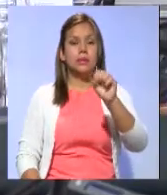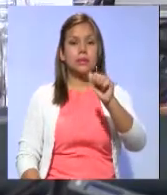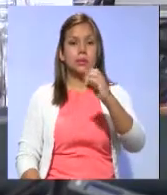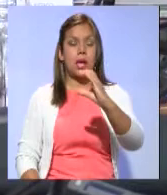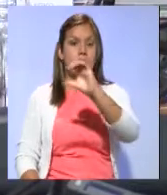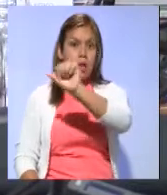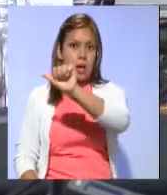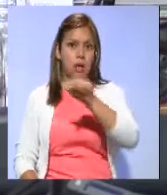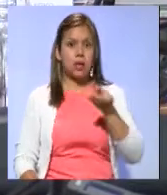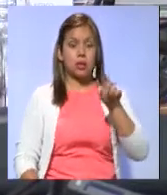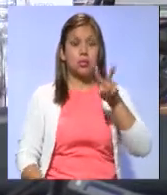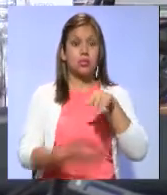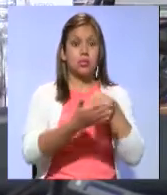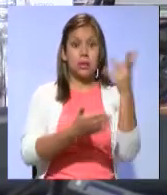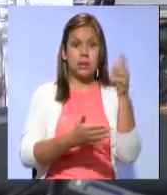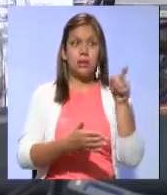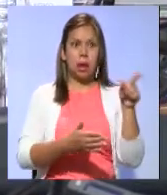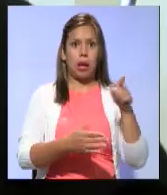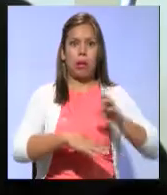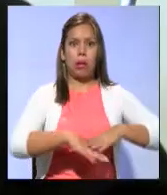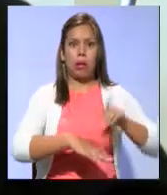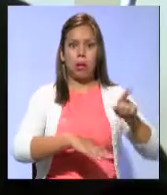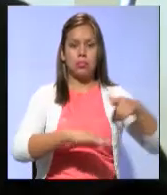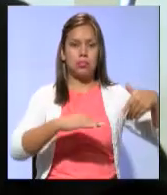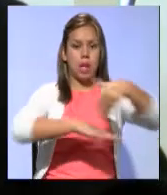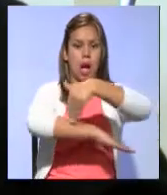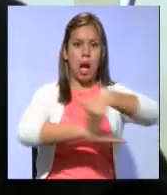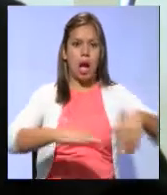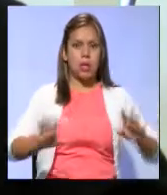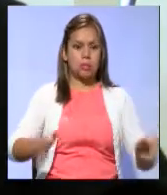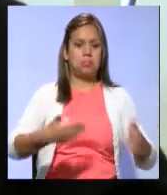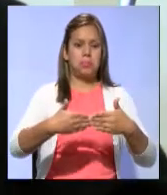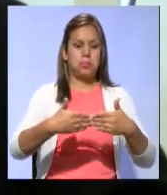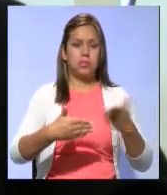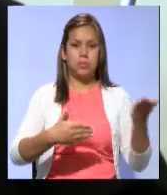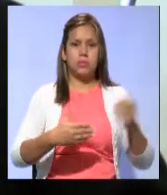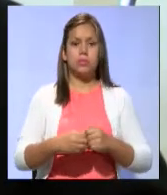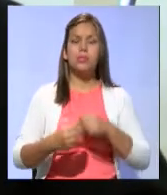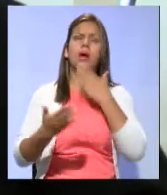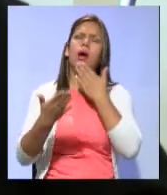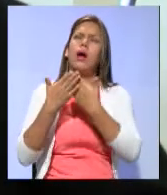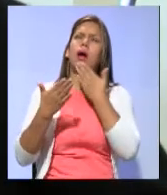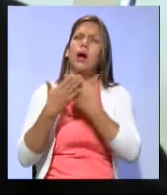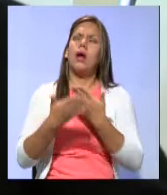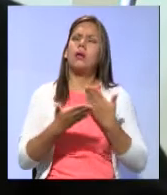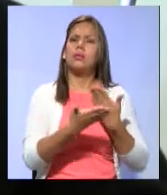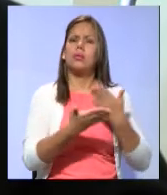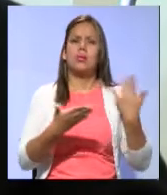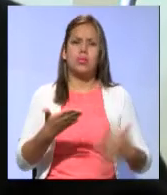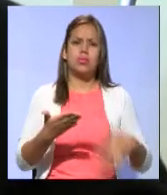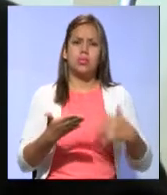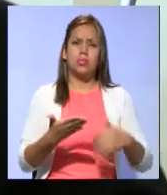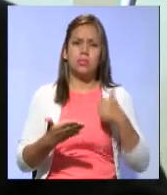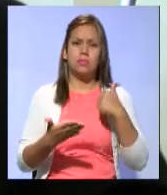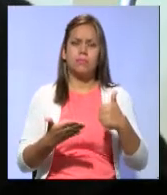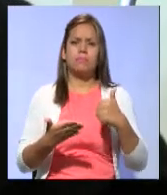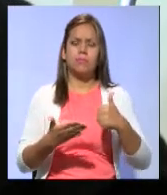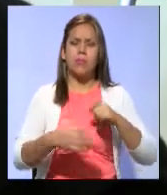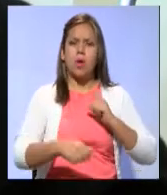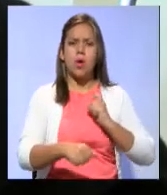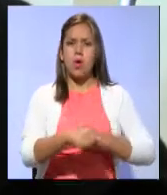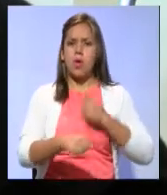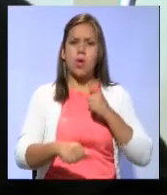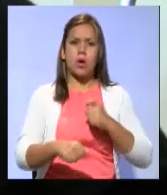en el 2015 por el cierre de una carretera. Mi agradecimiento de corazón porque ellos han analizado algo justo, algo concreto que